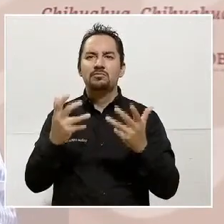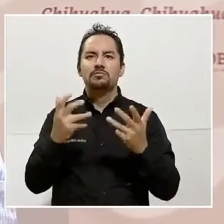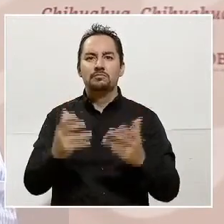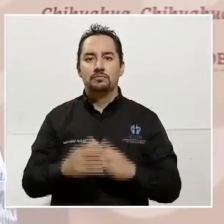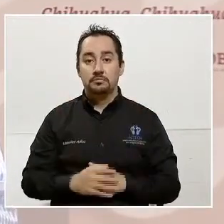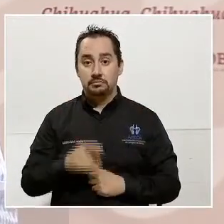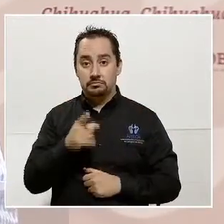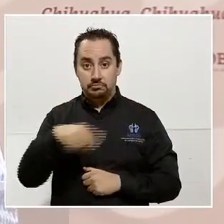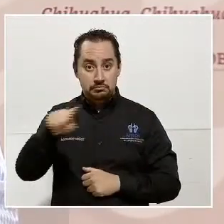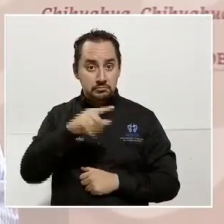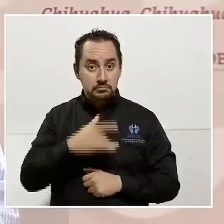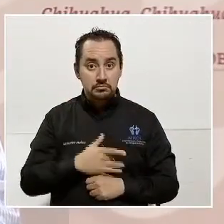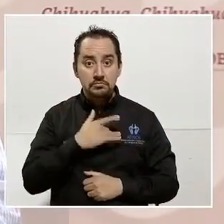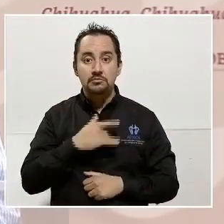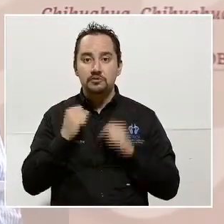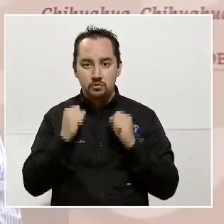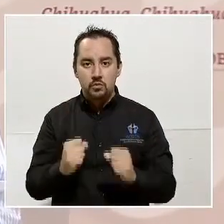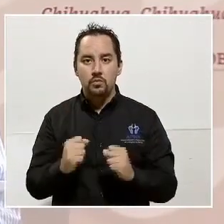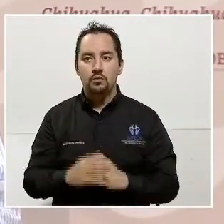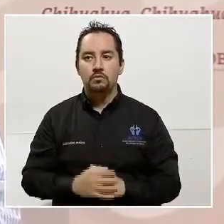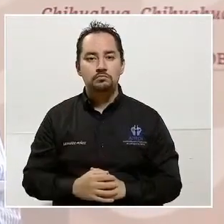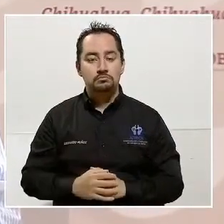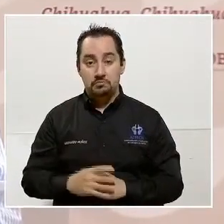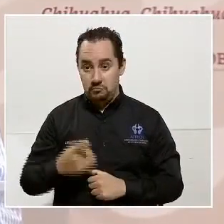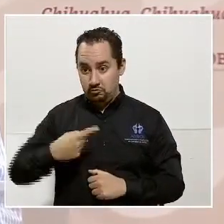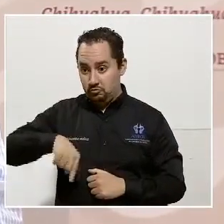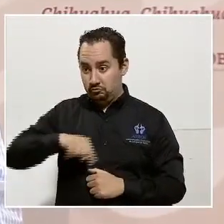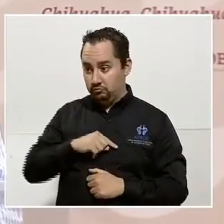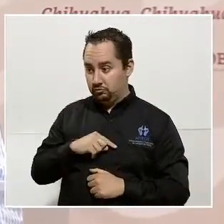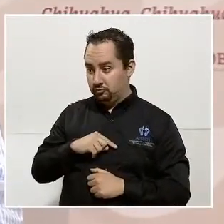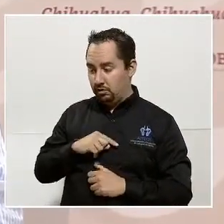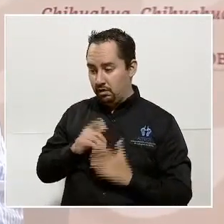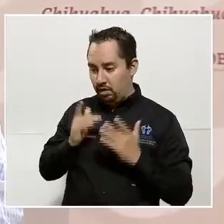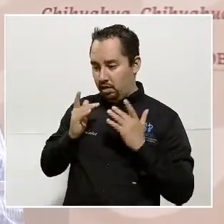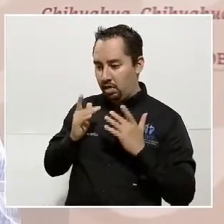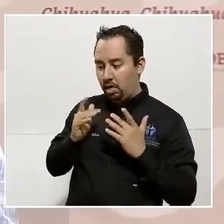Tengan la seguridad que no fallaremos.